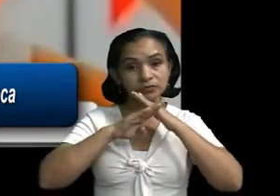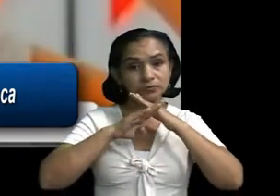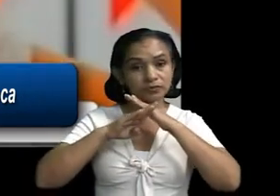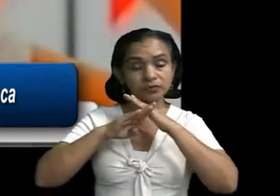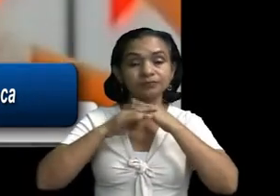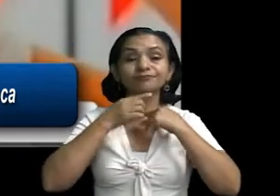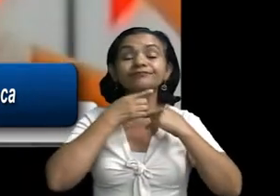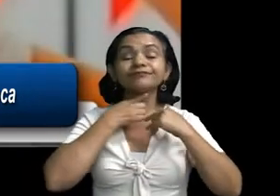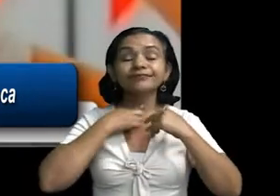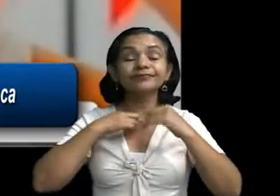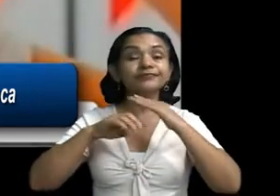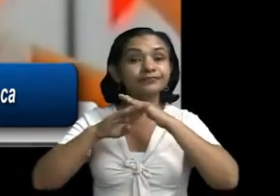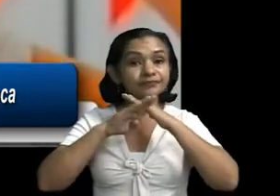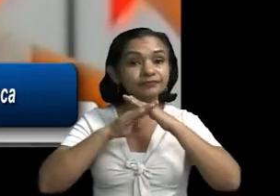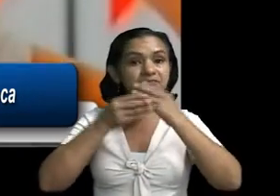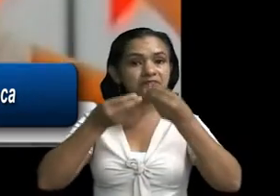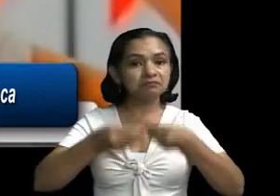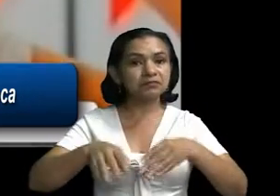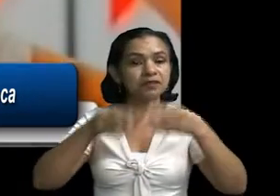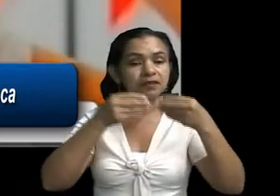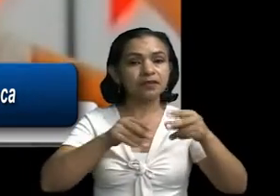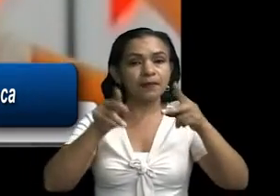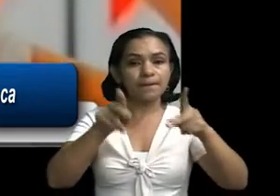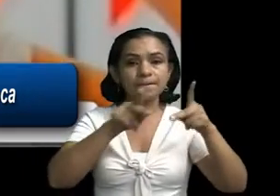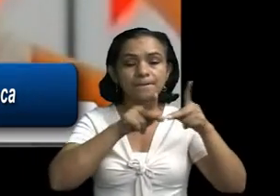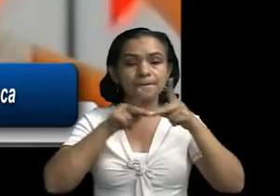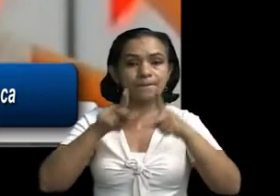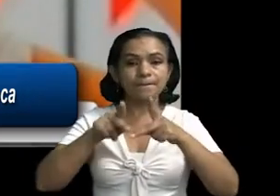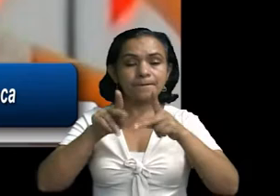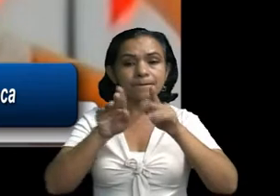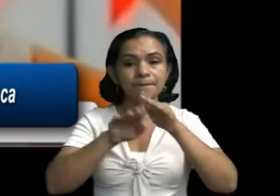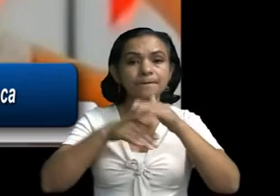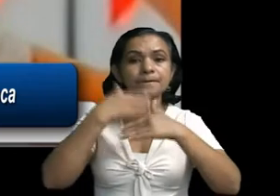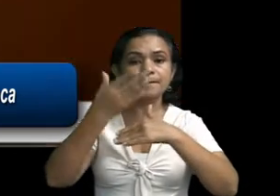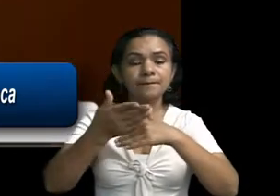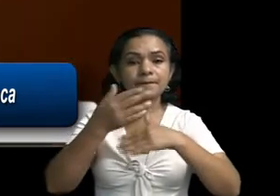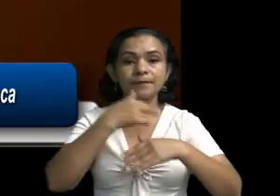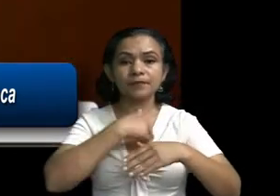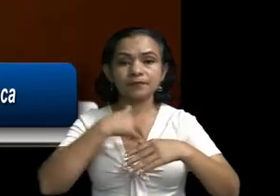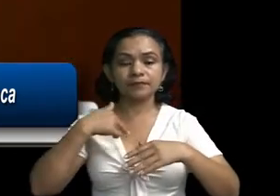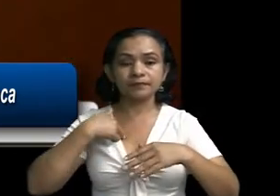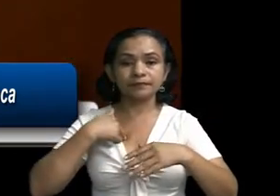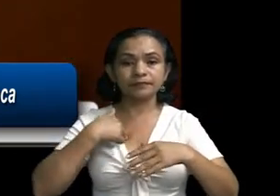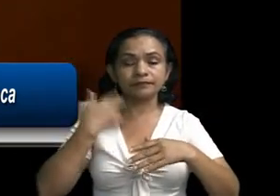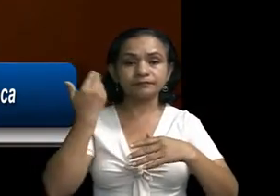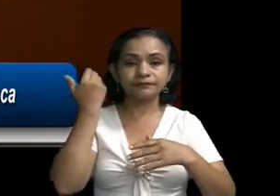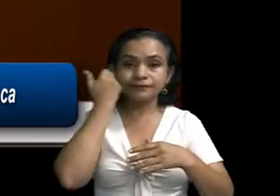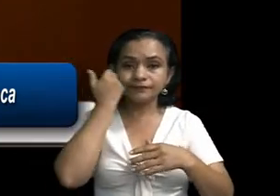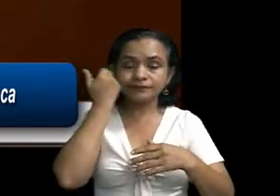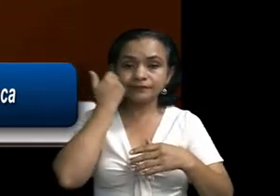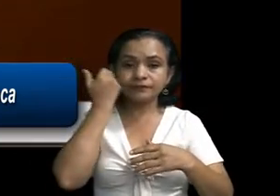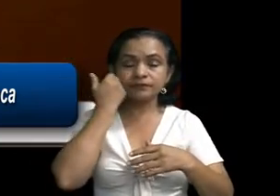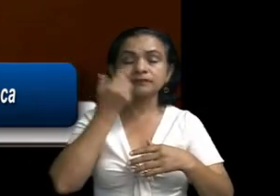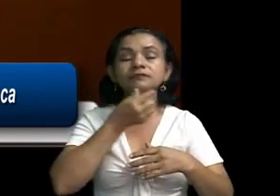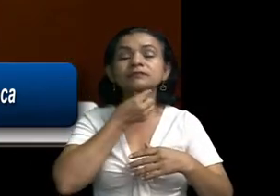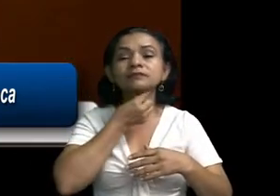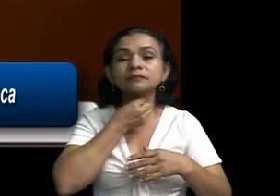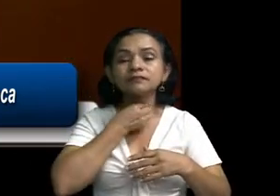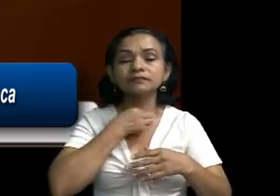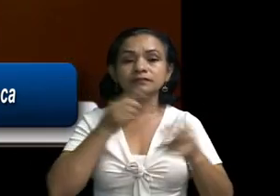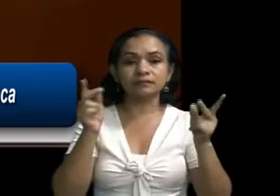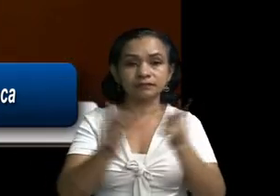aparato respiratorio. Y entonces estas personas más frecuentemente van a recurrir en infecciones de vías respiratorias